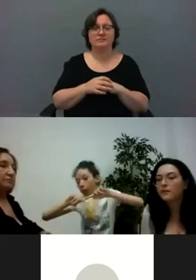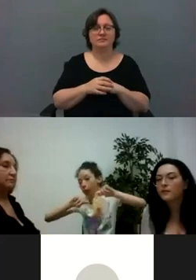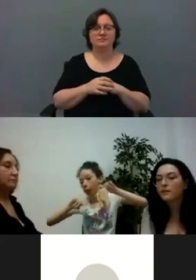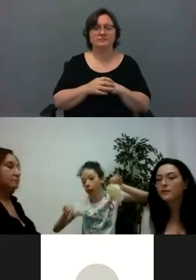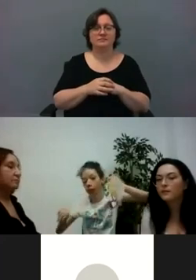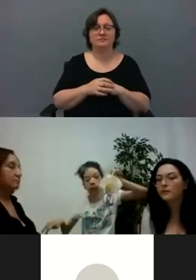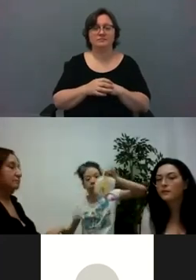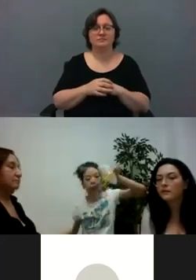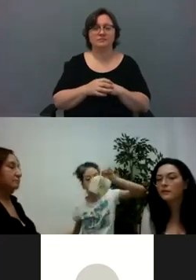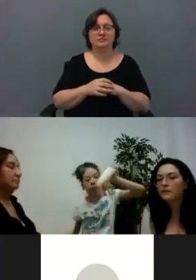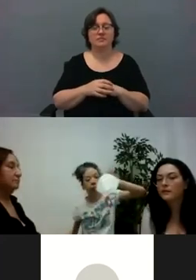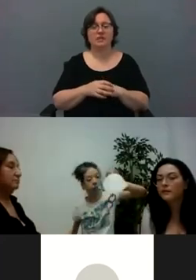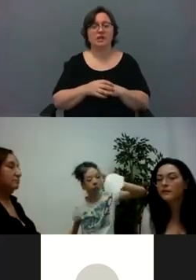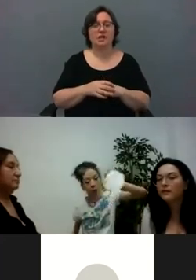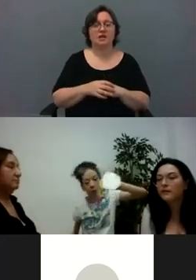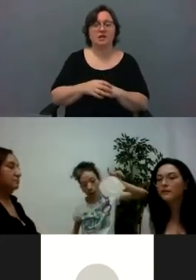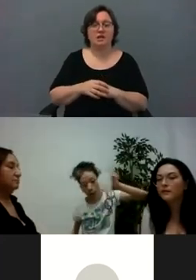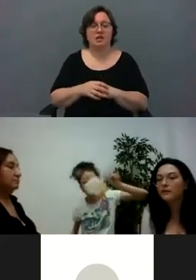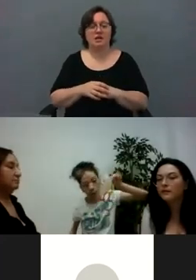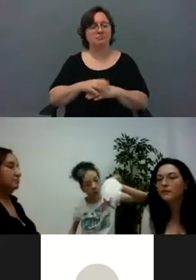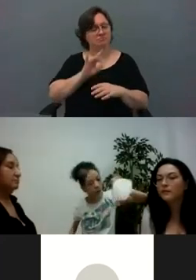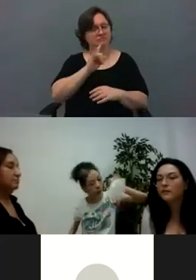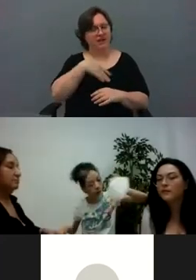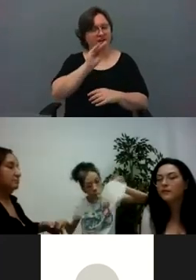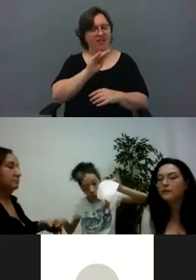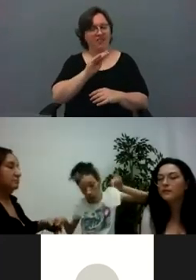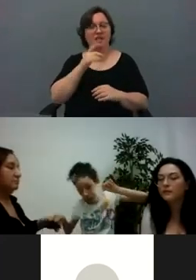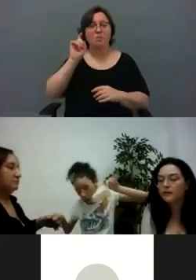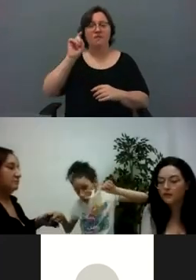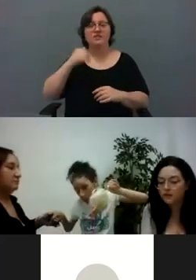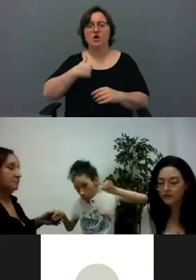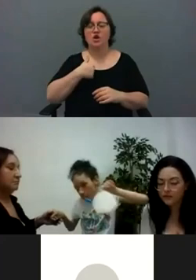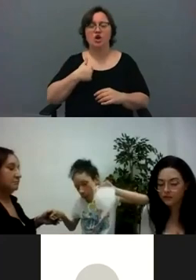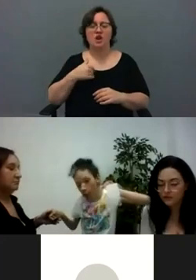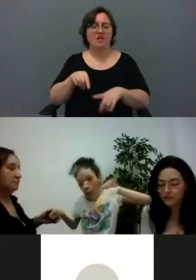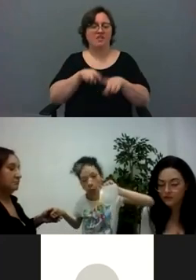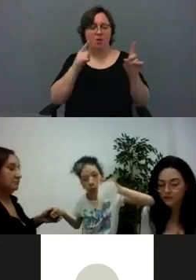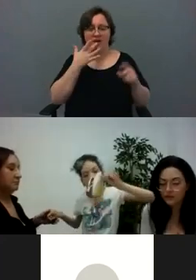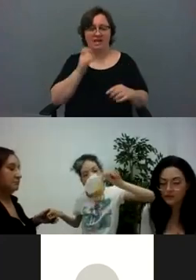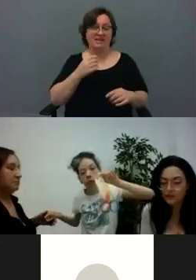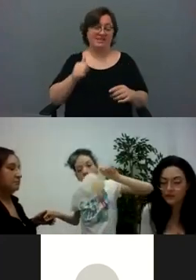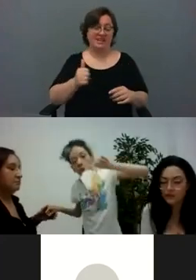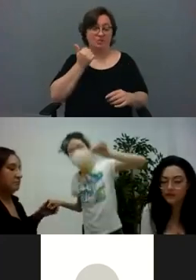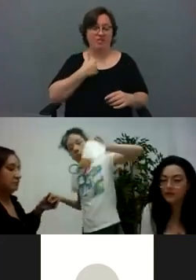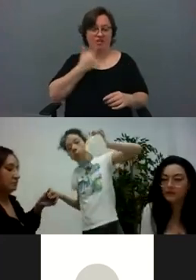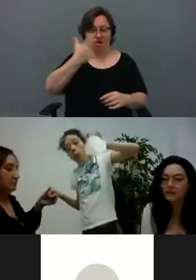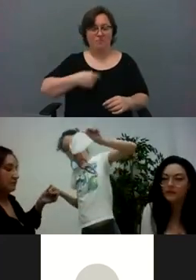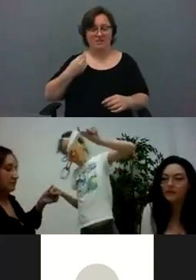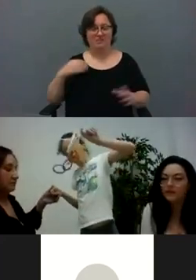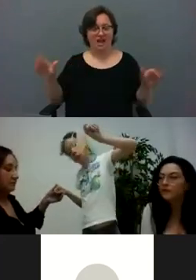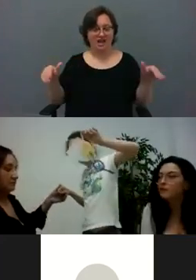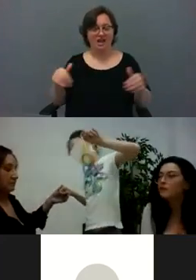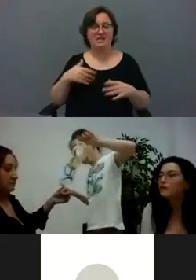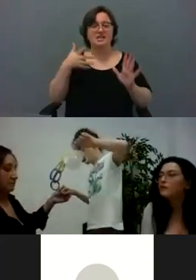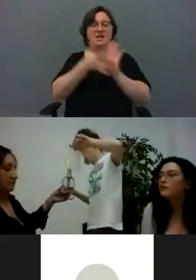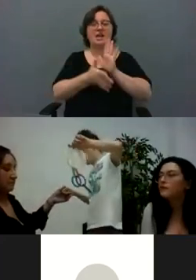Claro, pero independientemente de quién de la formación, que en este caso fui yo, pero podría haber sido otra persona,